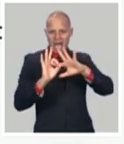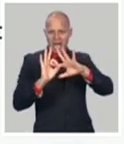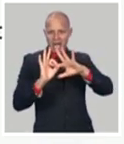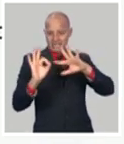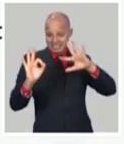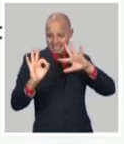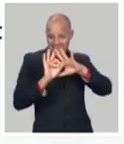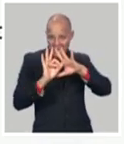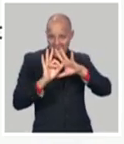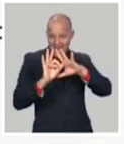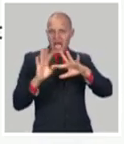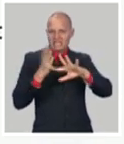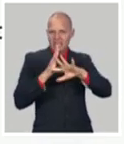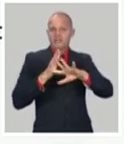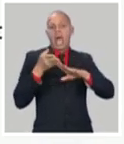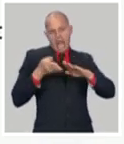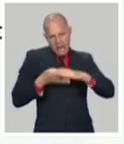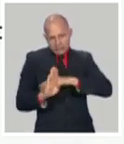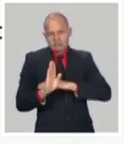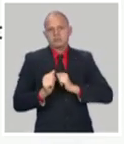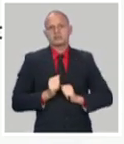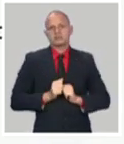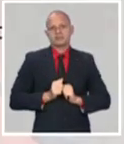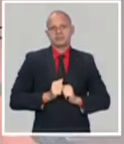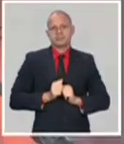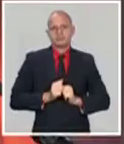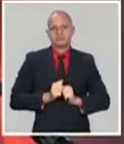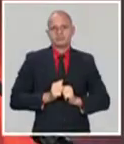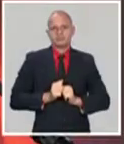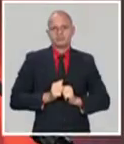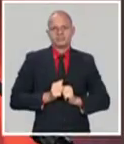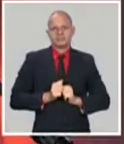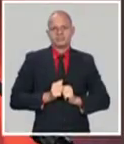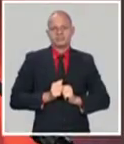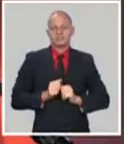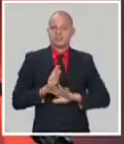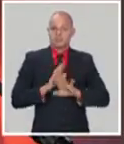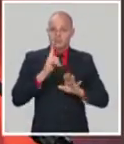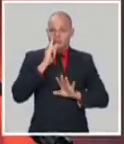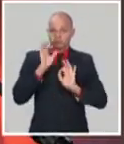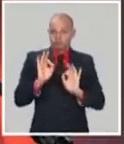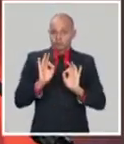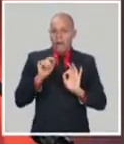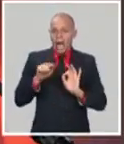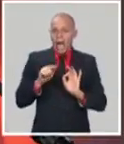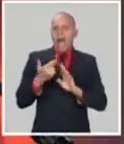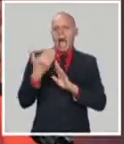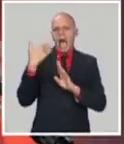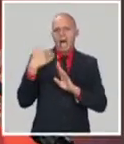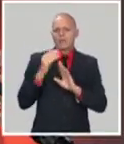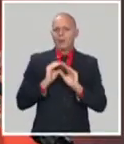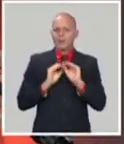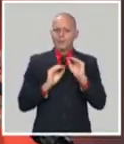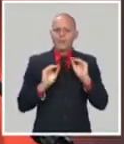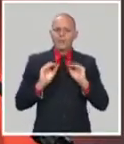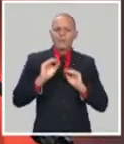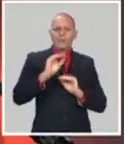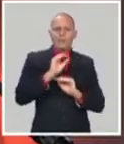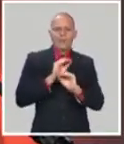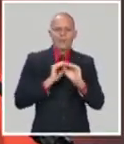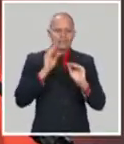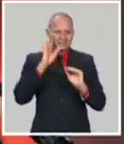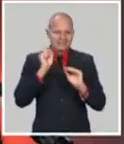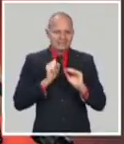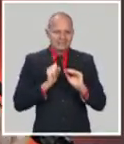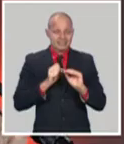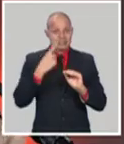llaves más fuertes. Tienen llaves maestras que entran como Pedro por su casa. Y esto va ligado a la transmisibilidad, que no solamente es esta parte, porque usted